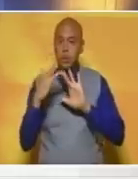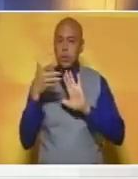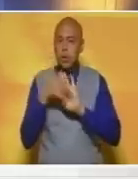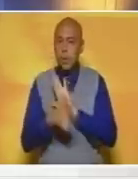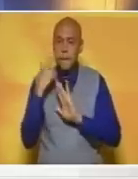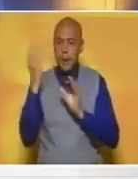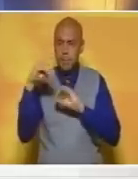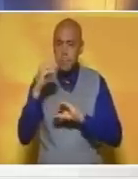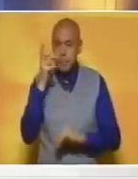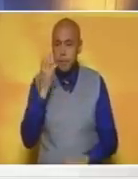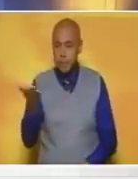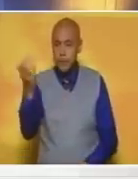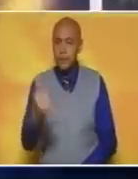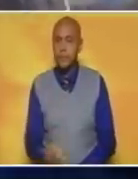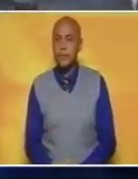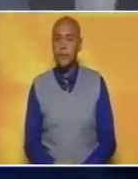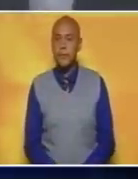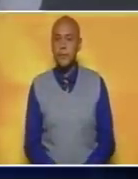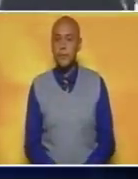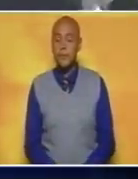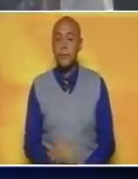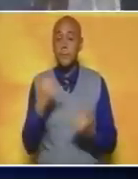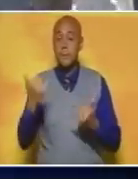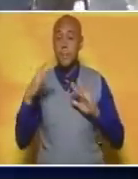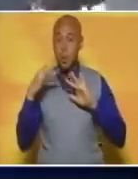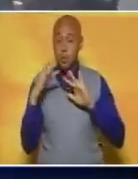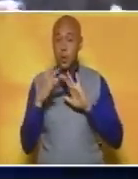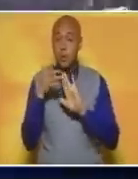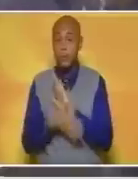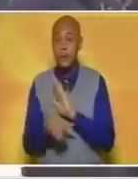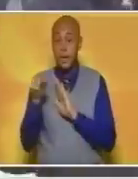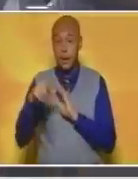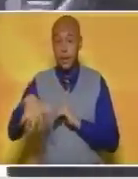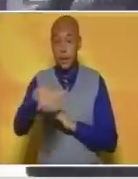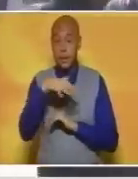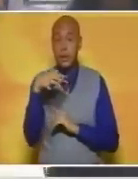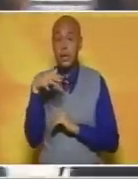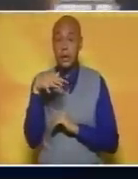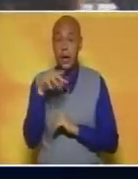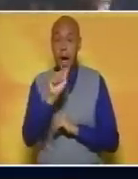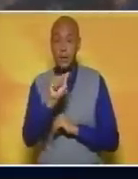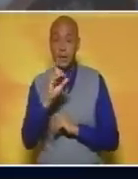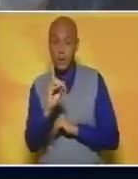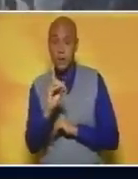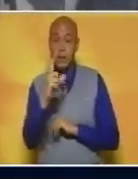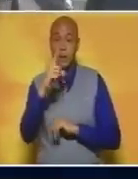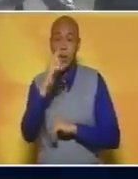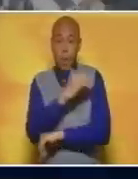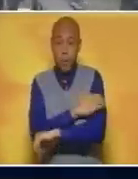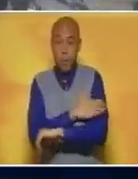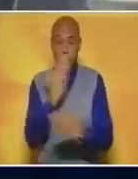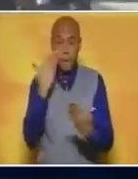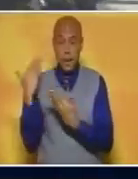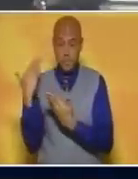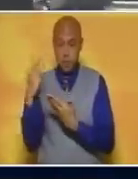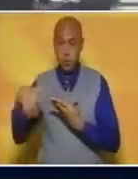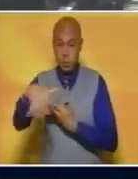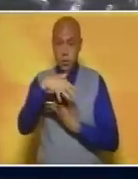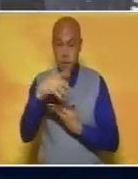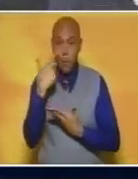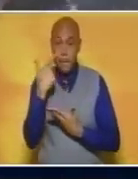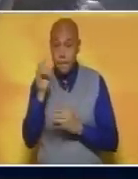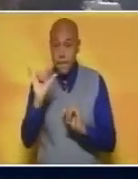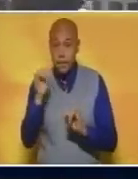los detalles. Manuel. Este contacto lo realizamos desde la sede de Acción Democrática y le mostramos ahora en